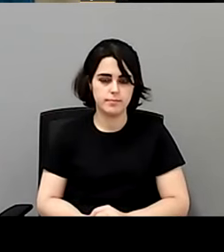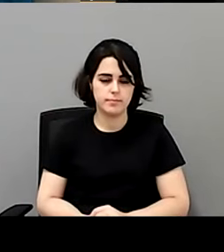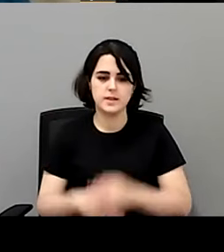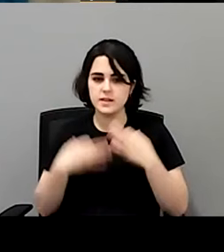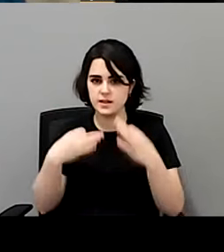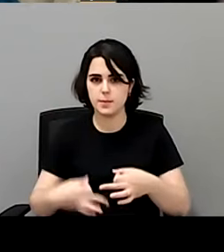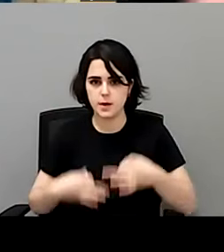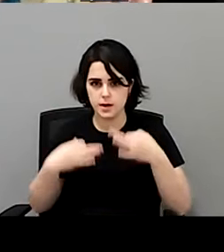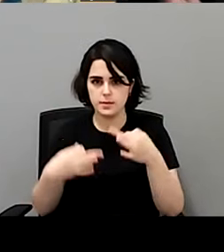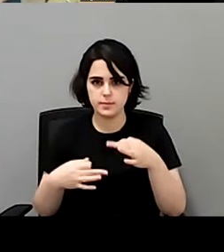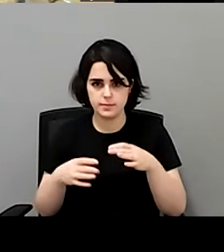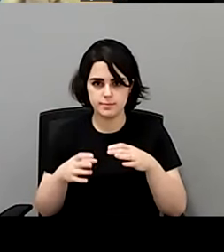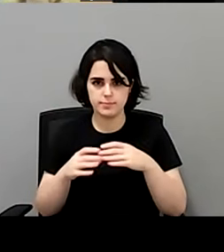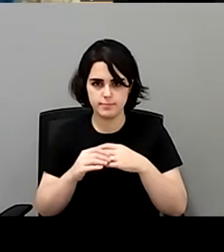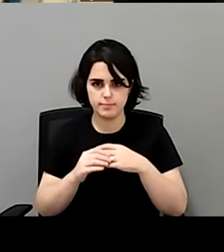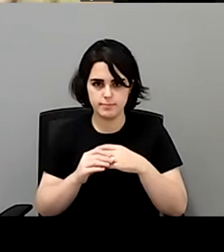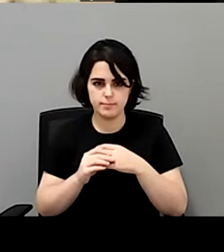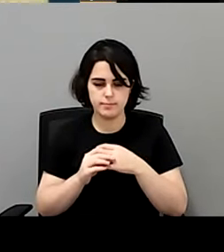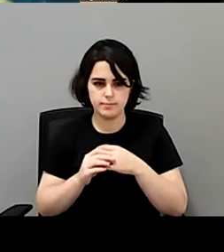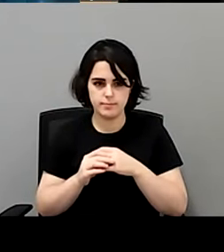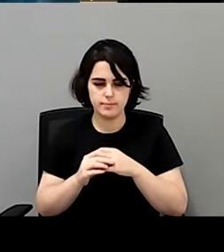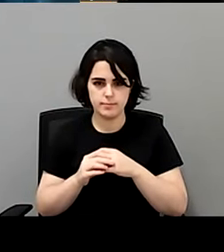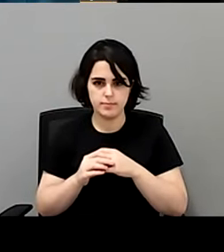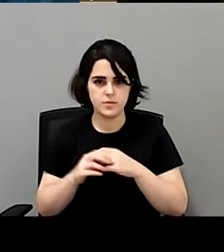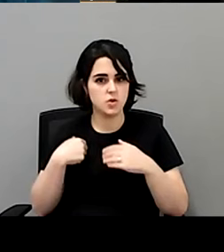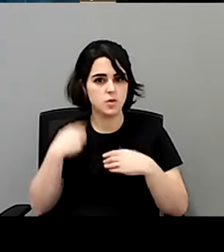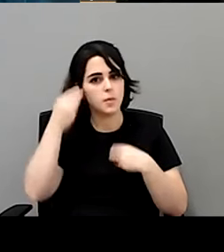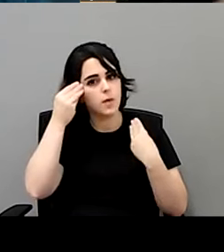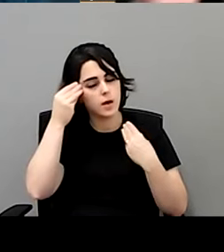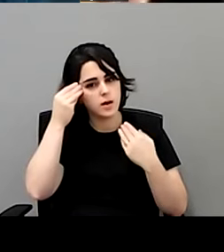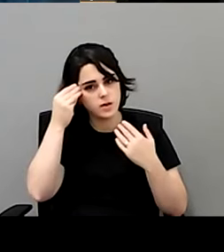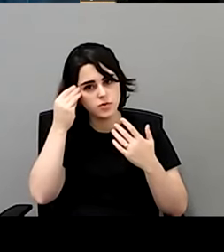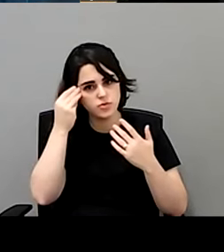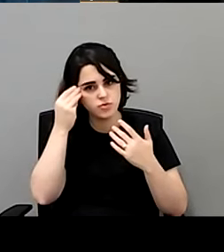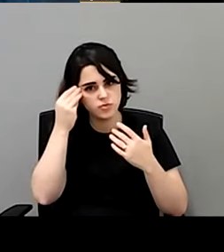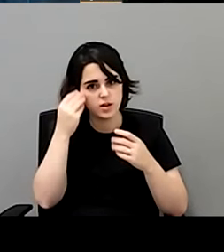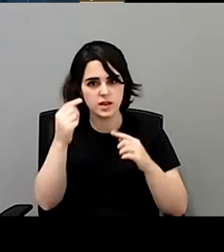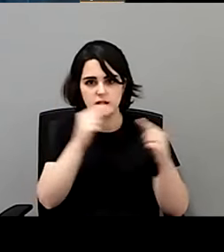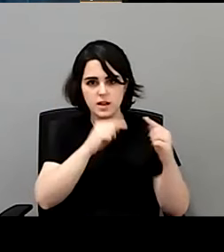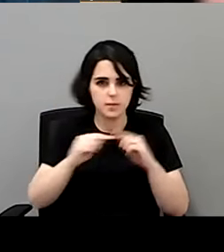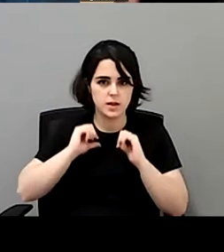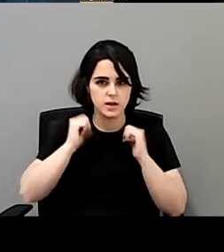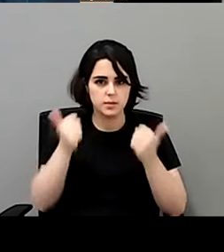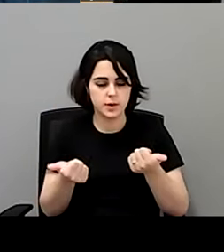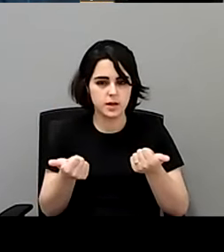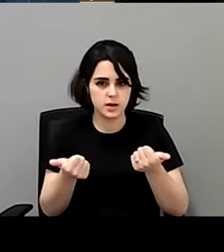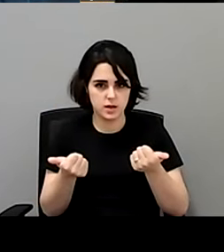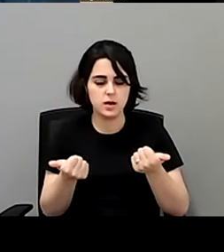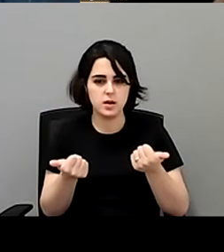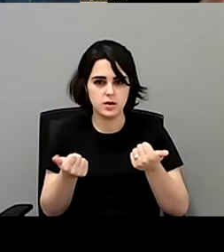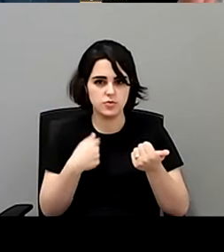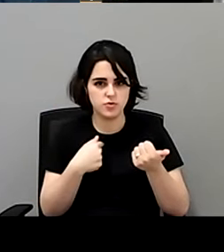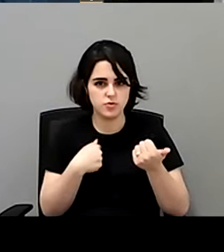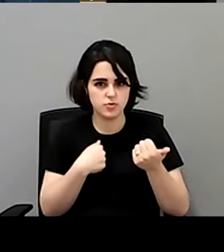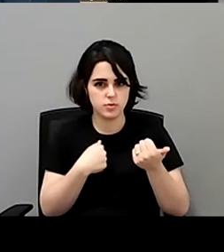Siempre. Bueno, y además, mucho más. Yo creo que aquí se abre un debate en el que me